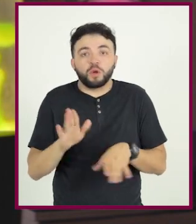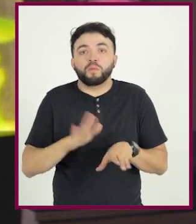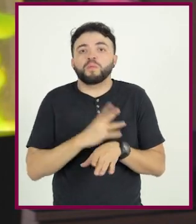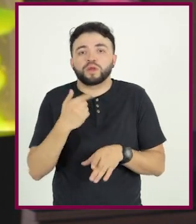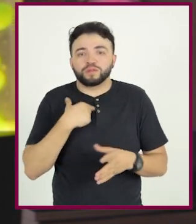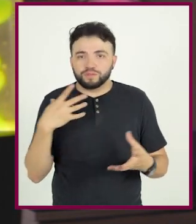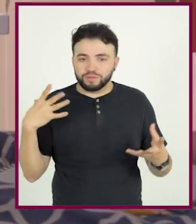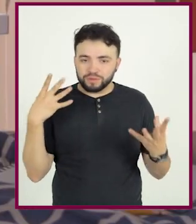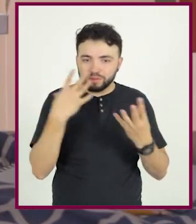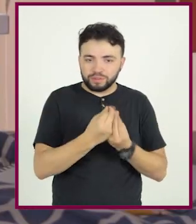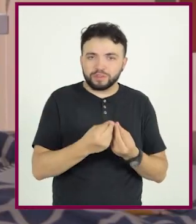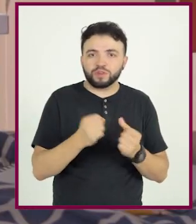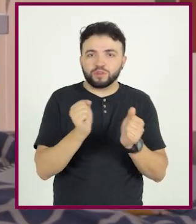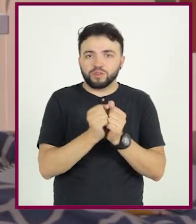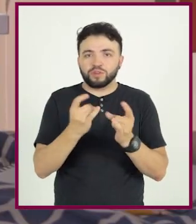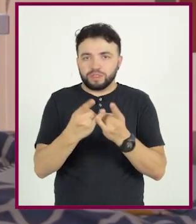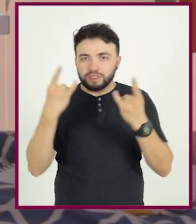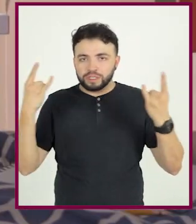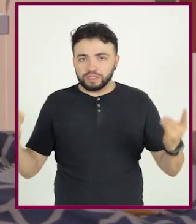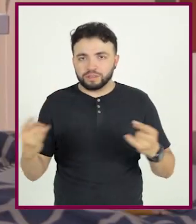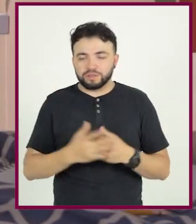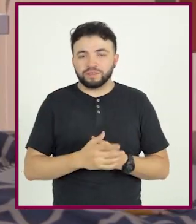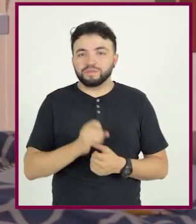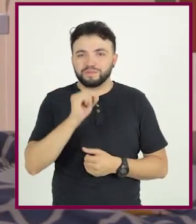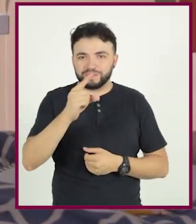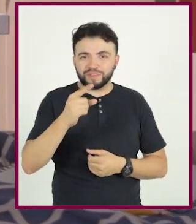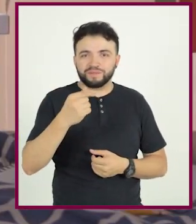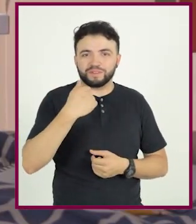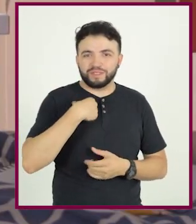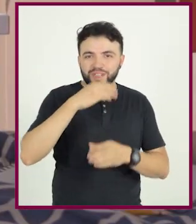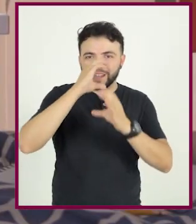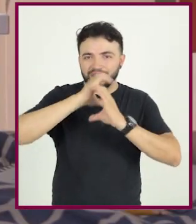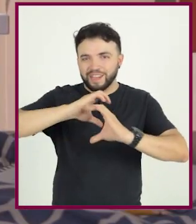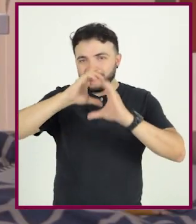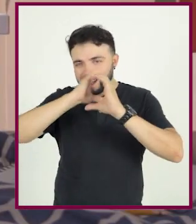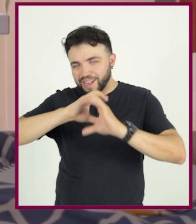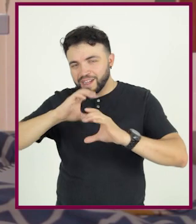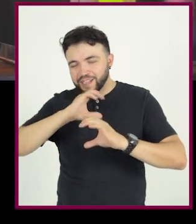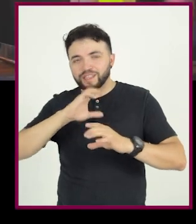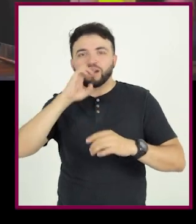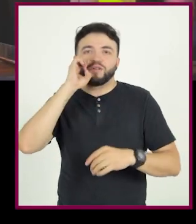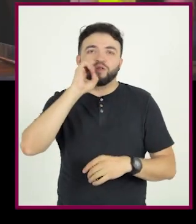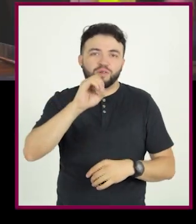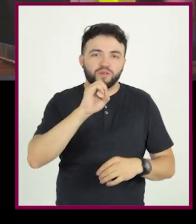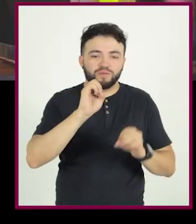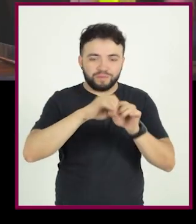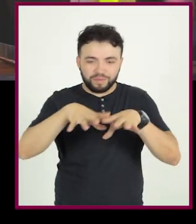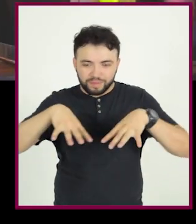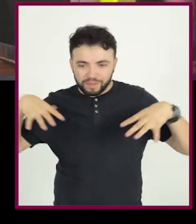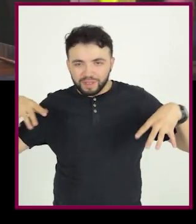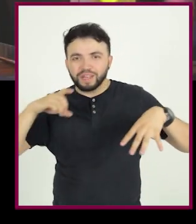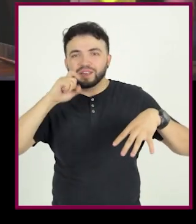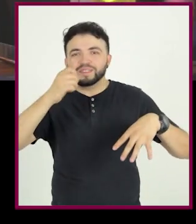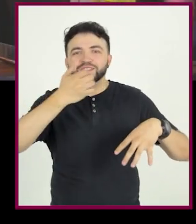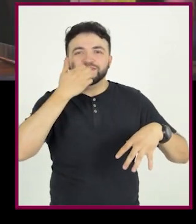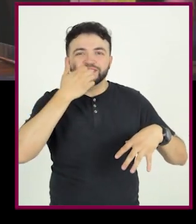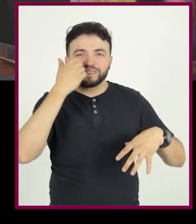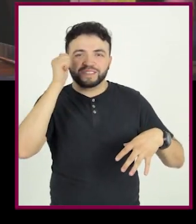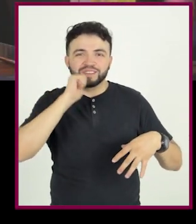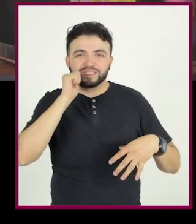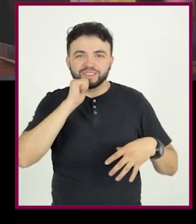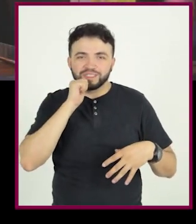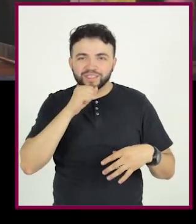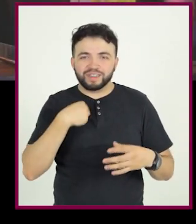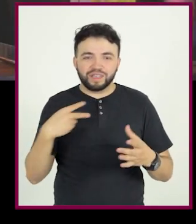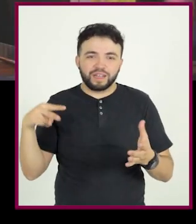parte de su historia. Así es. Desde las ceremonias cívicas en la primaria hasta cantar el himno nacional en una